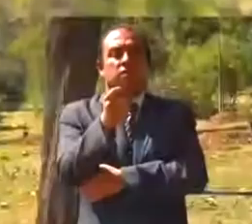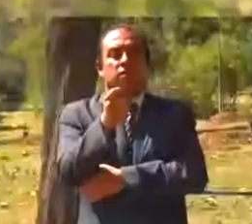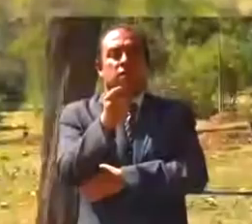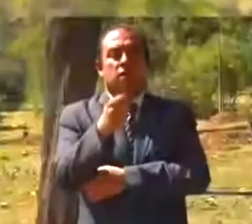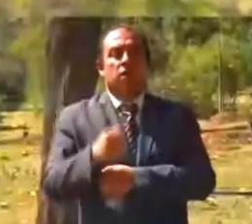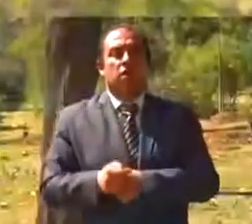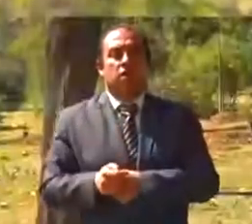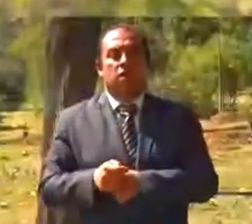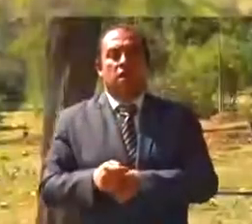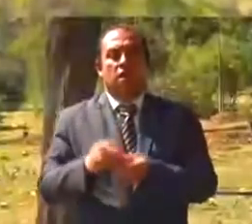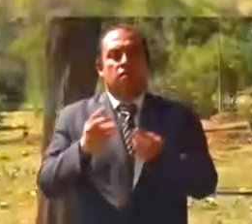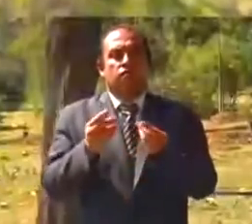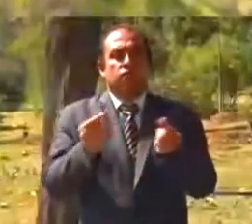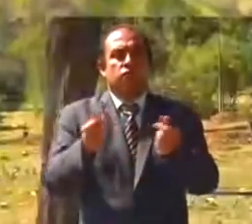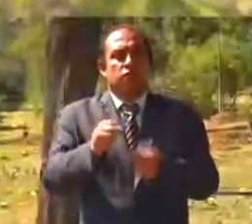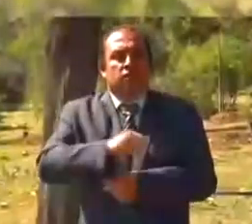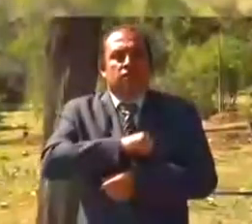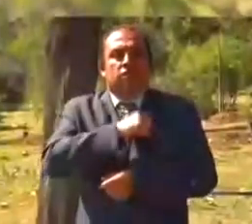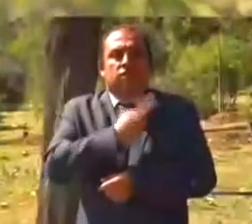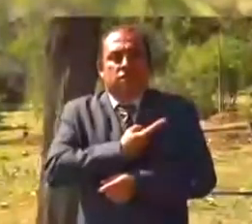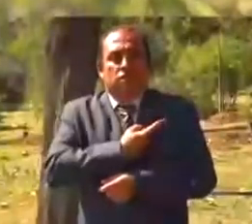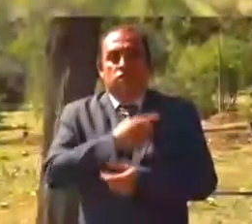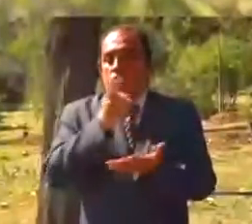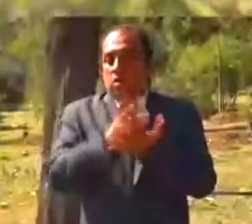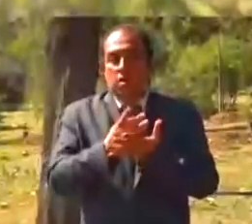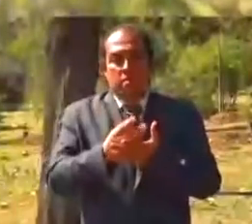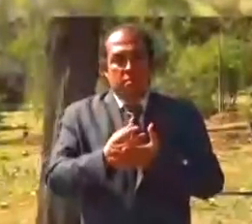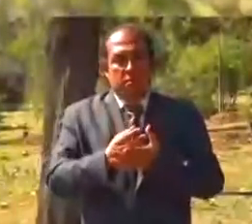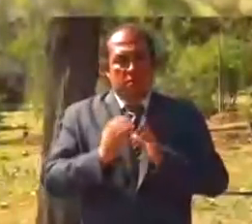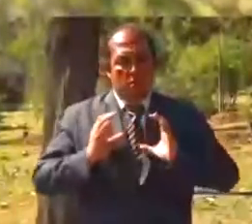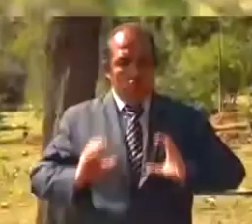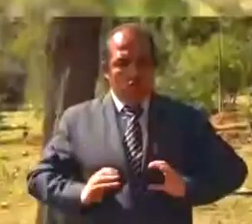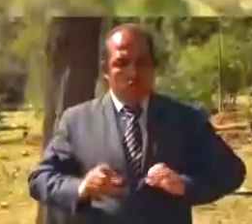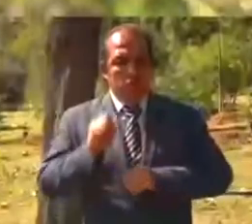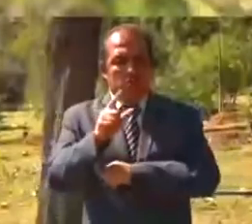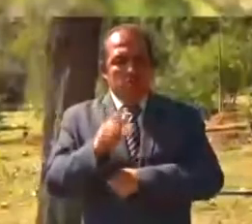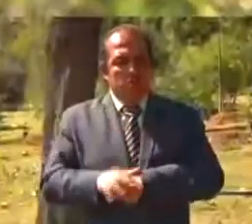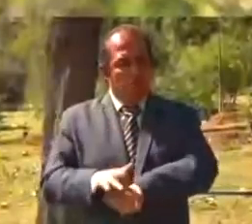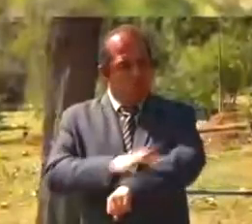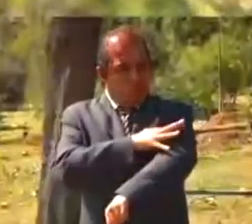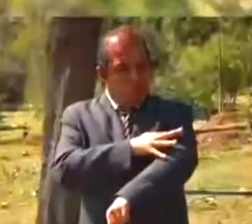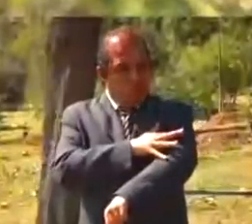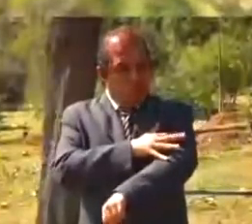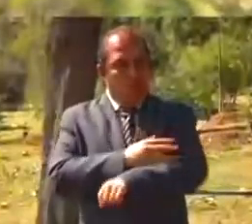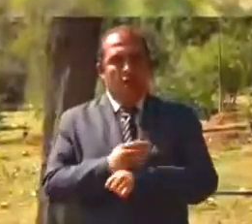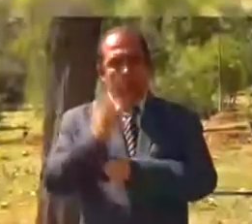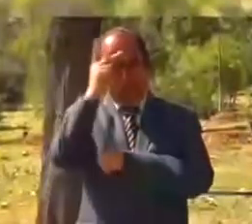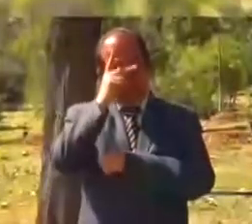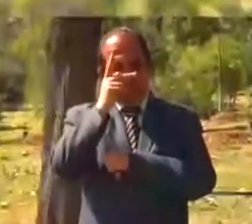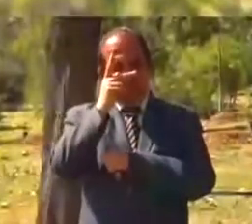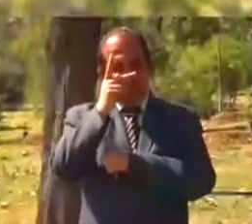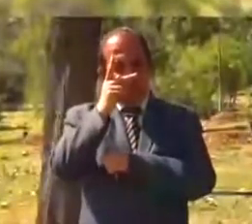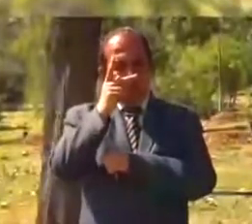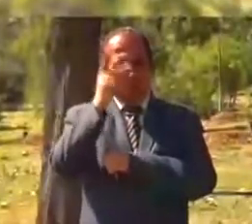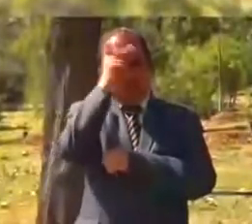significarían en gastos en salud, no solamente en salud física, sino en salud emocional de la